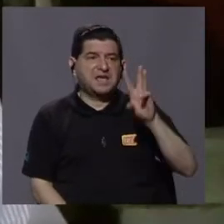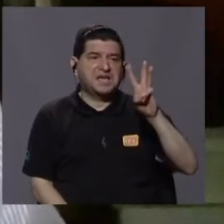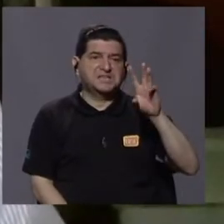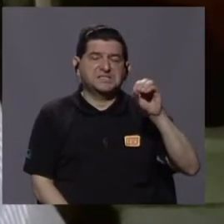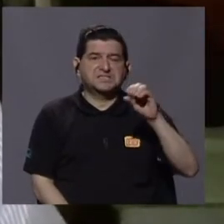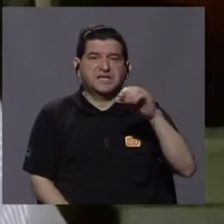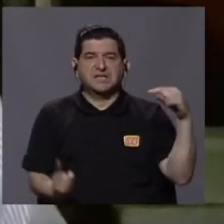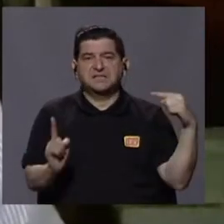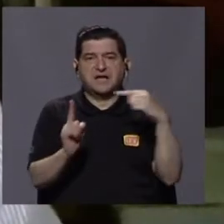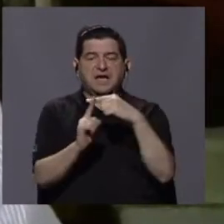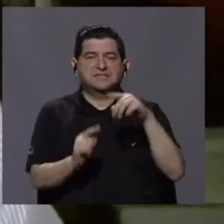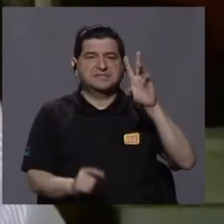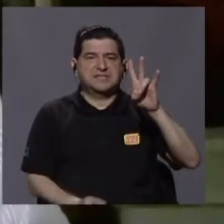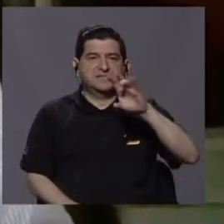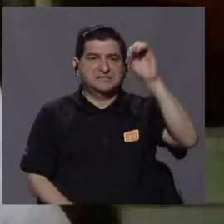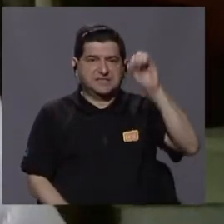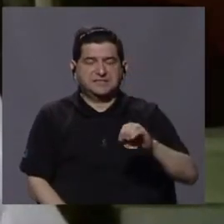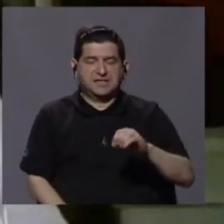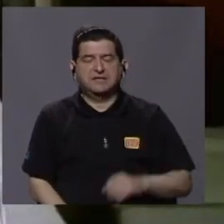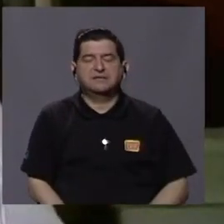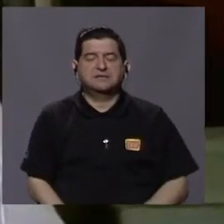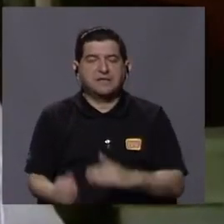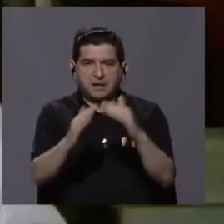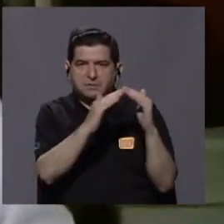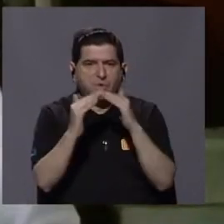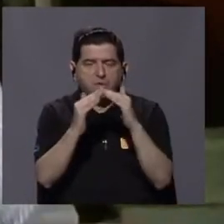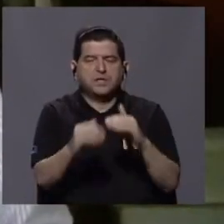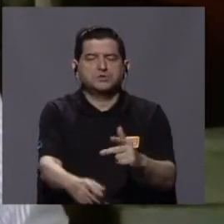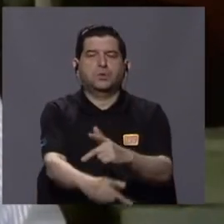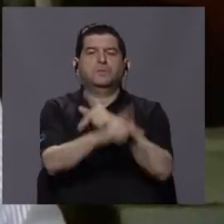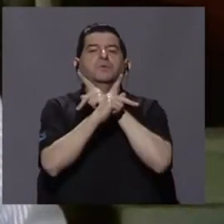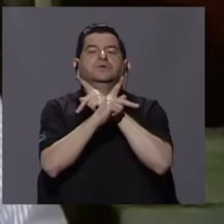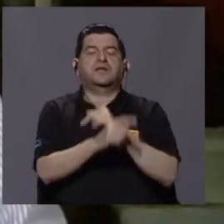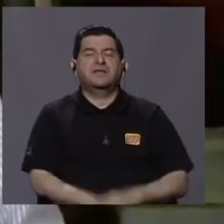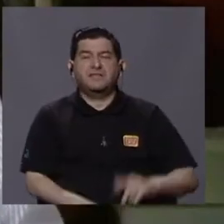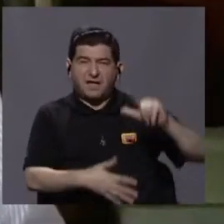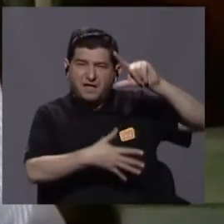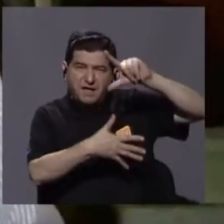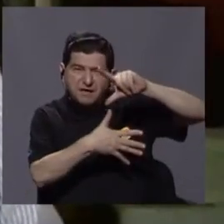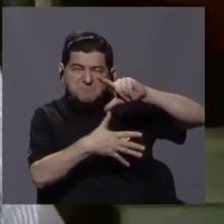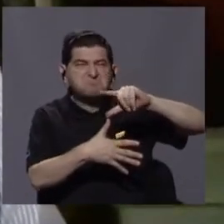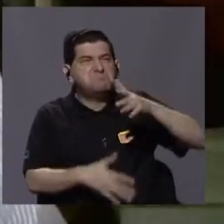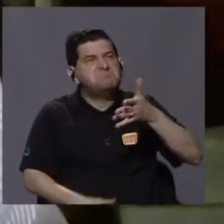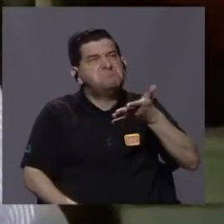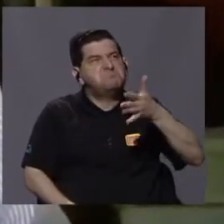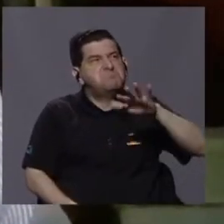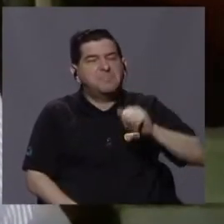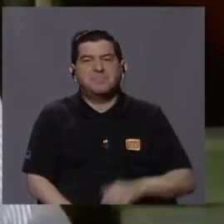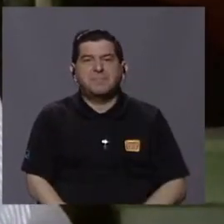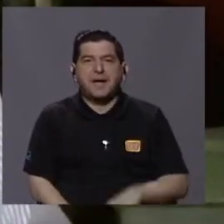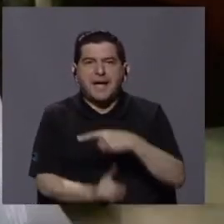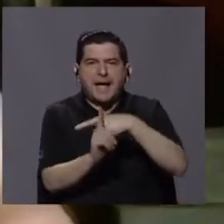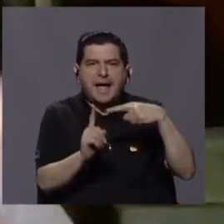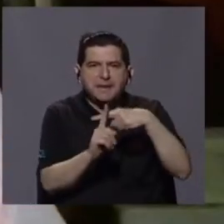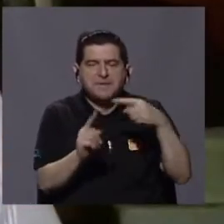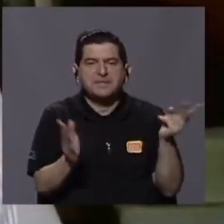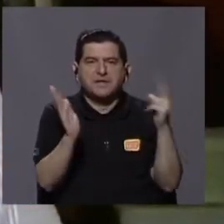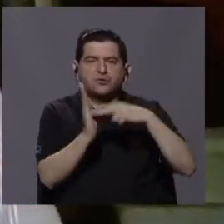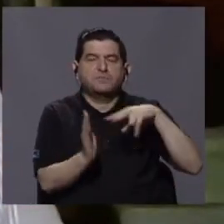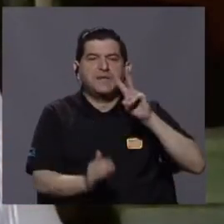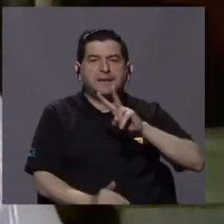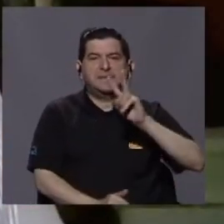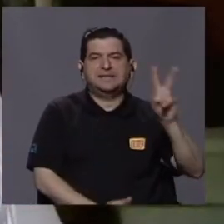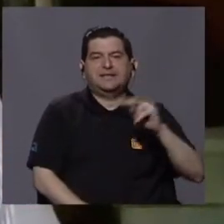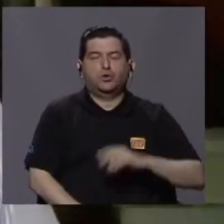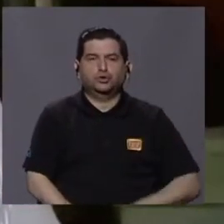por ciento de su población inmunizada en américa latina' aproximadamente a mediados del 2022